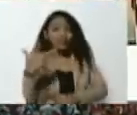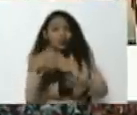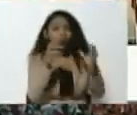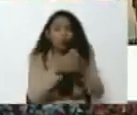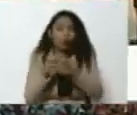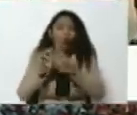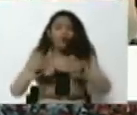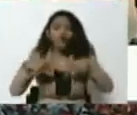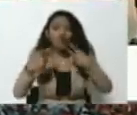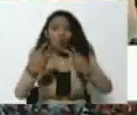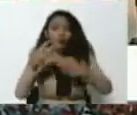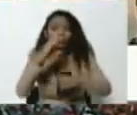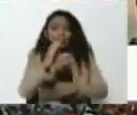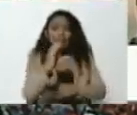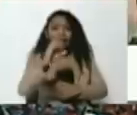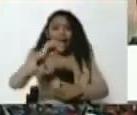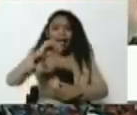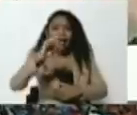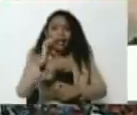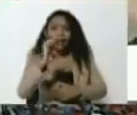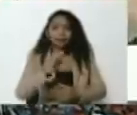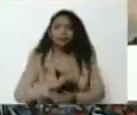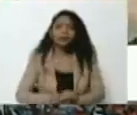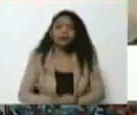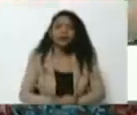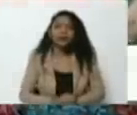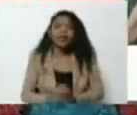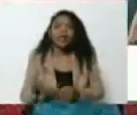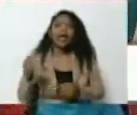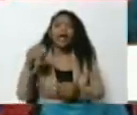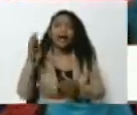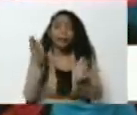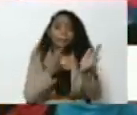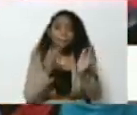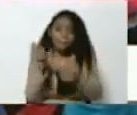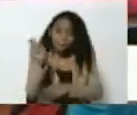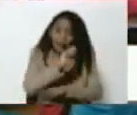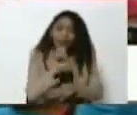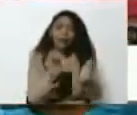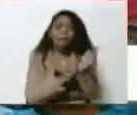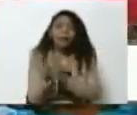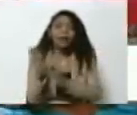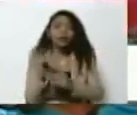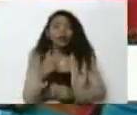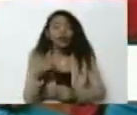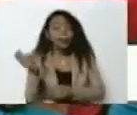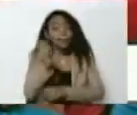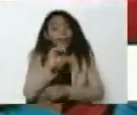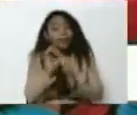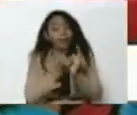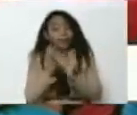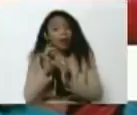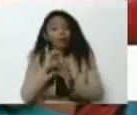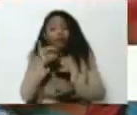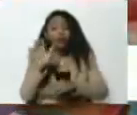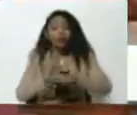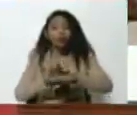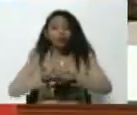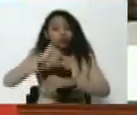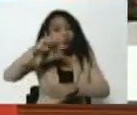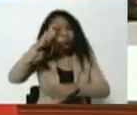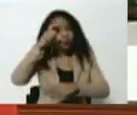Consejo Nacional Electoral. Entre el mes de marzo y el mes de abril, me informa el presidente Jorge